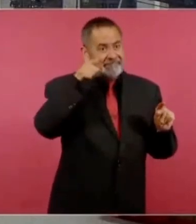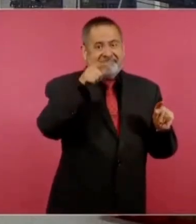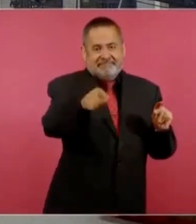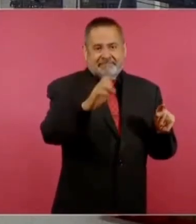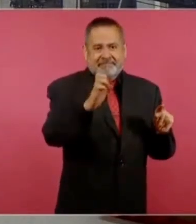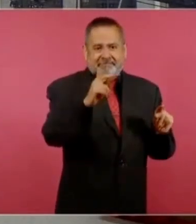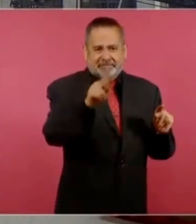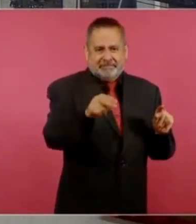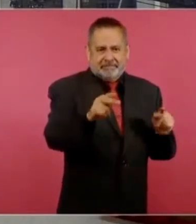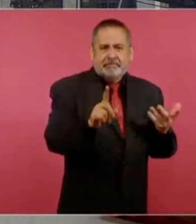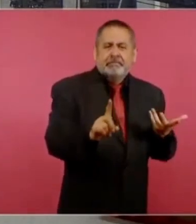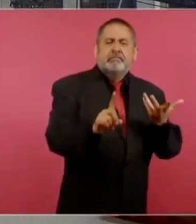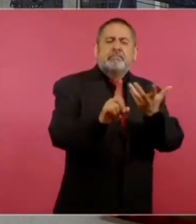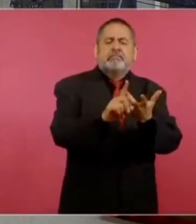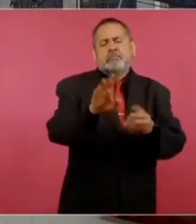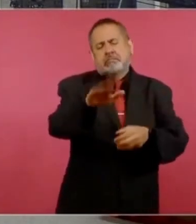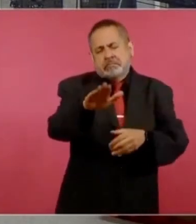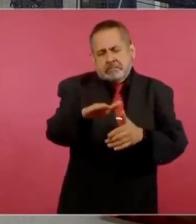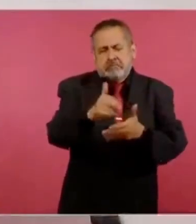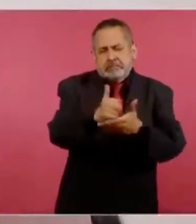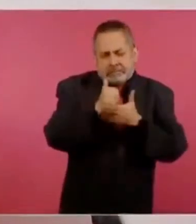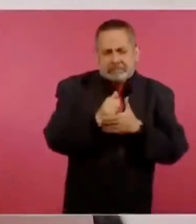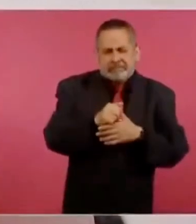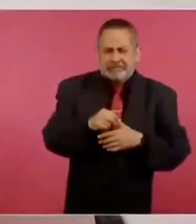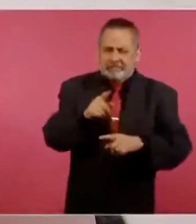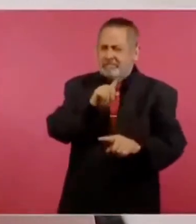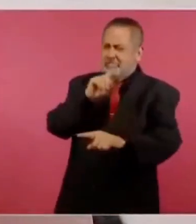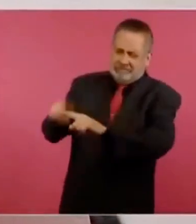a implorarle al presidente Peña,